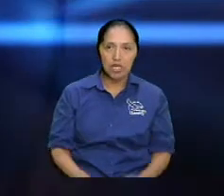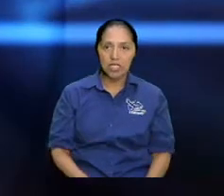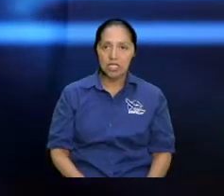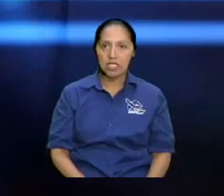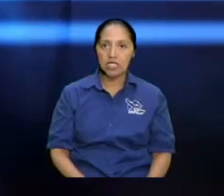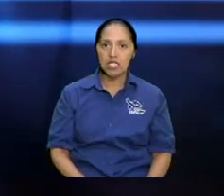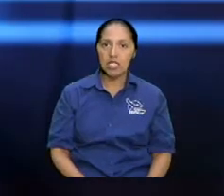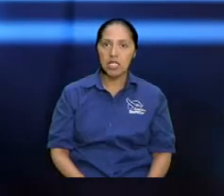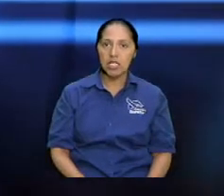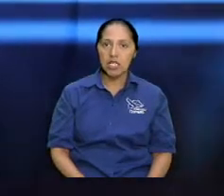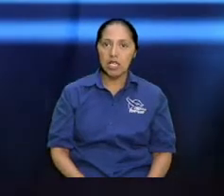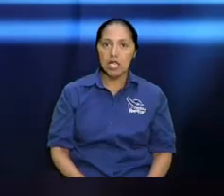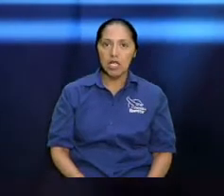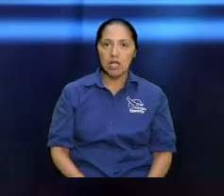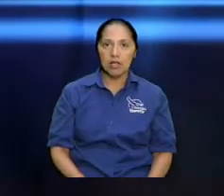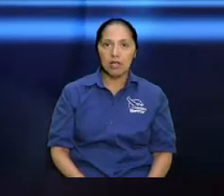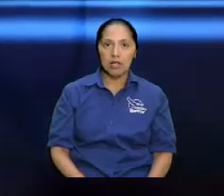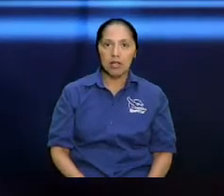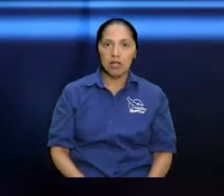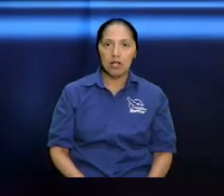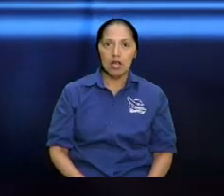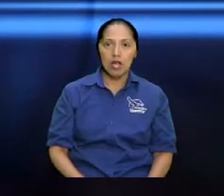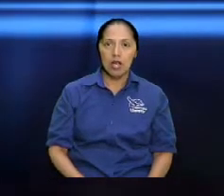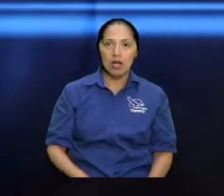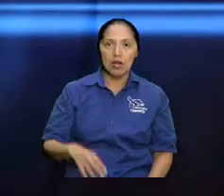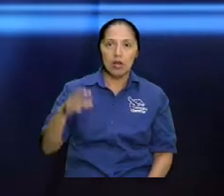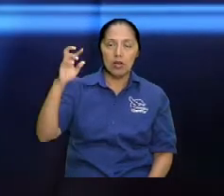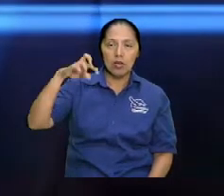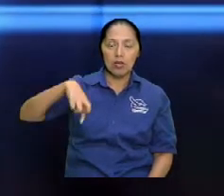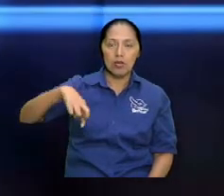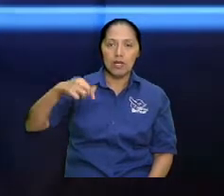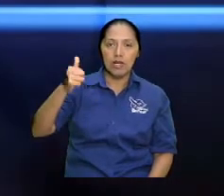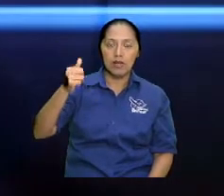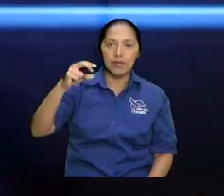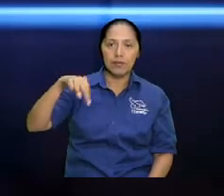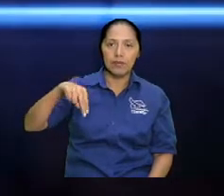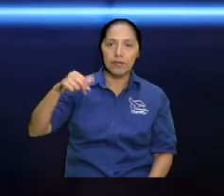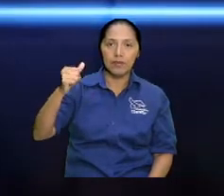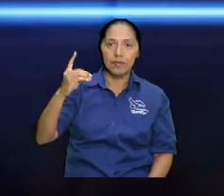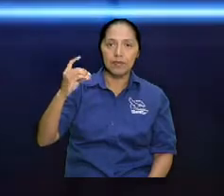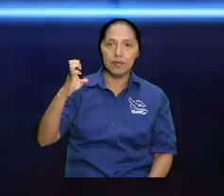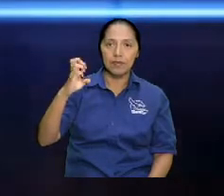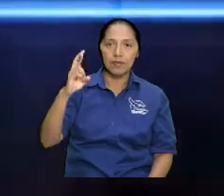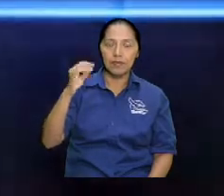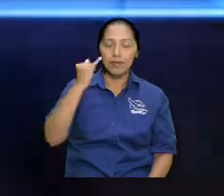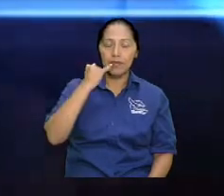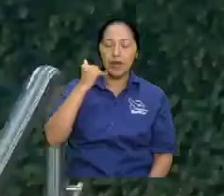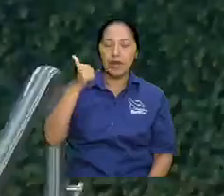¿Pero por qué, hermano? ¿Usted está en contra de esa cadena?